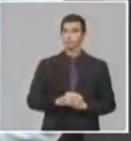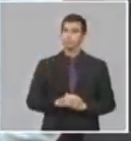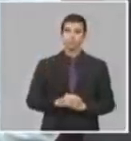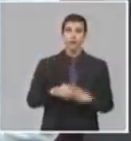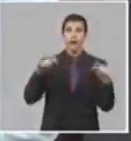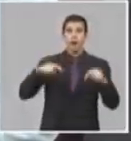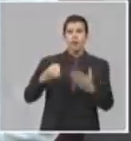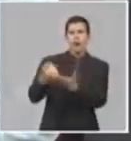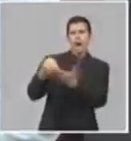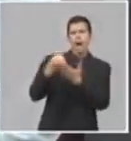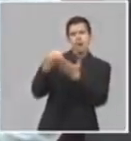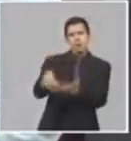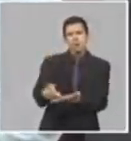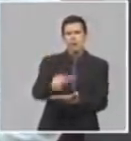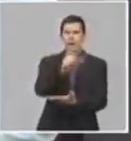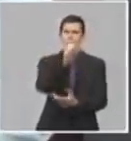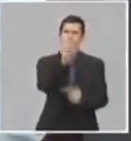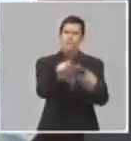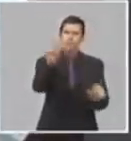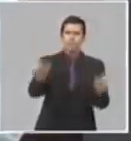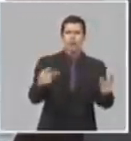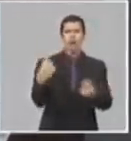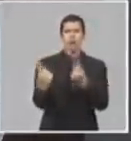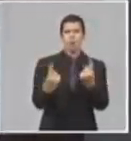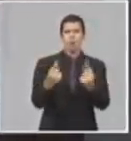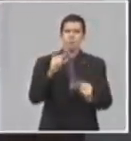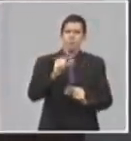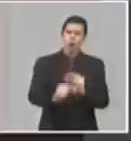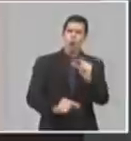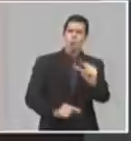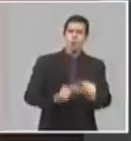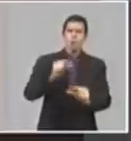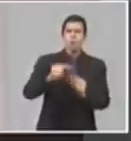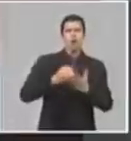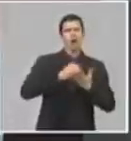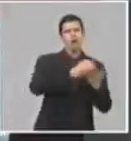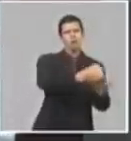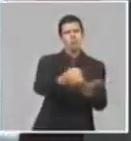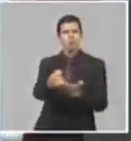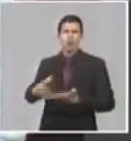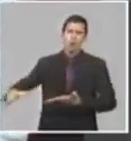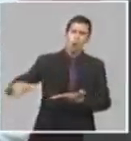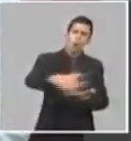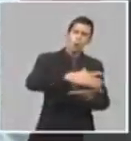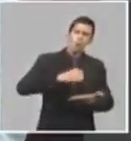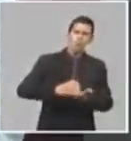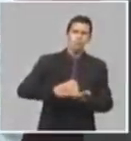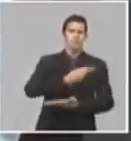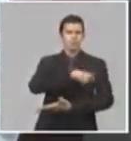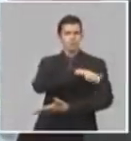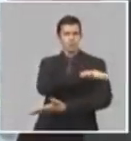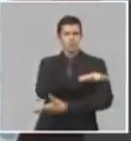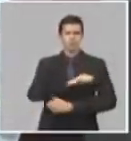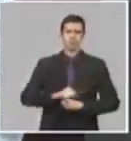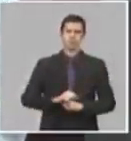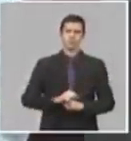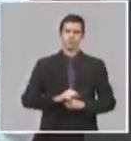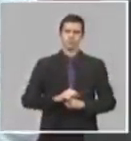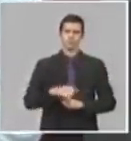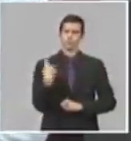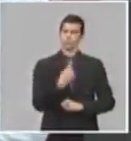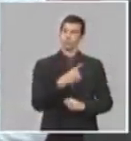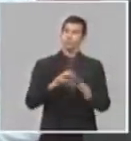numerosos intentos para impedir la llegada de combustible a nuestros puertos. desabastecimiento de